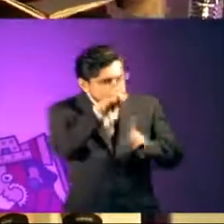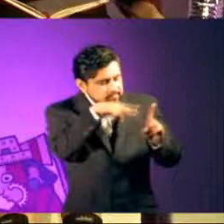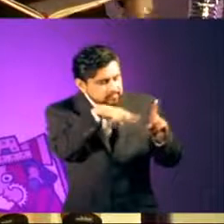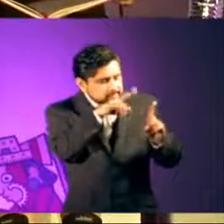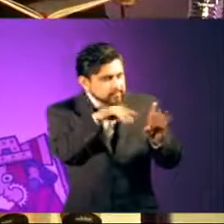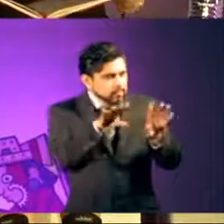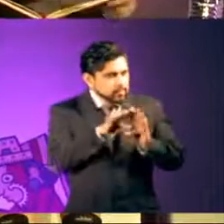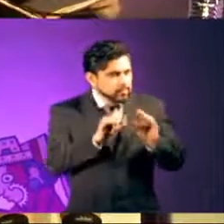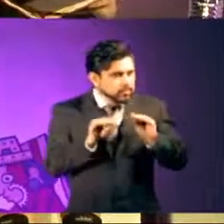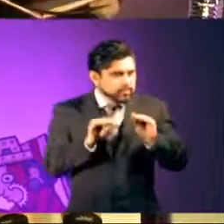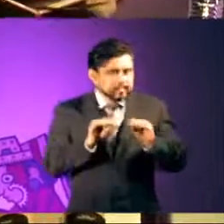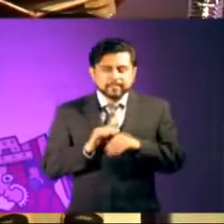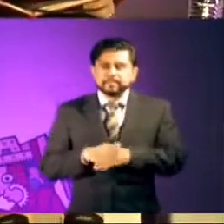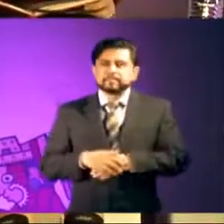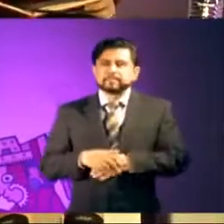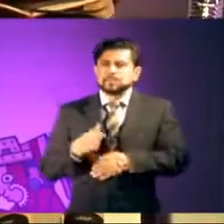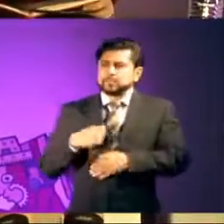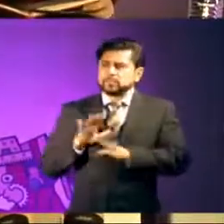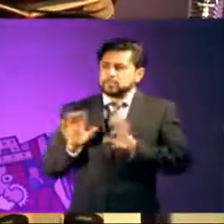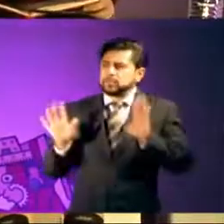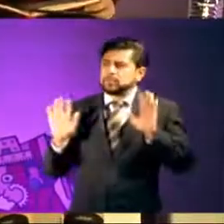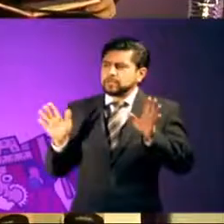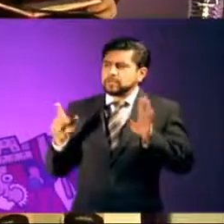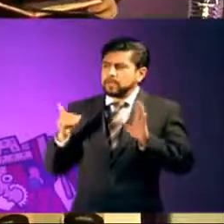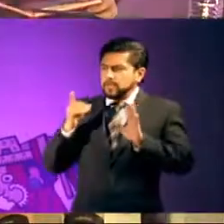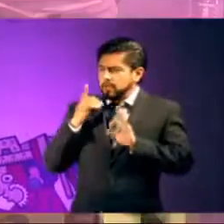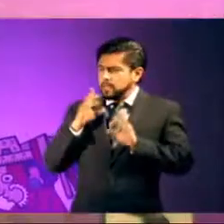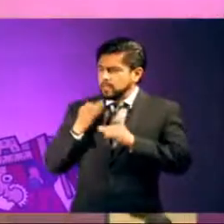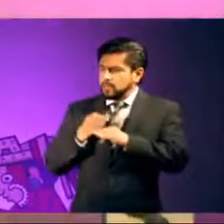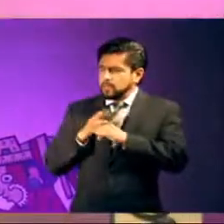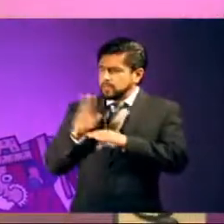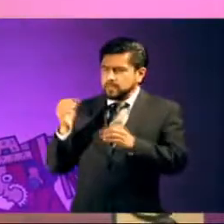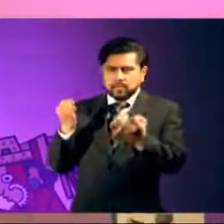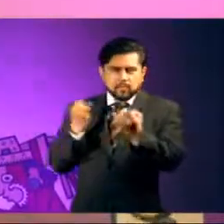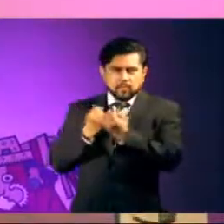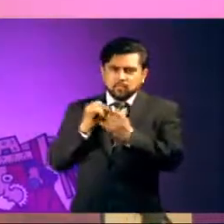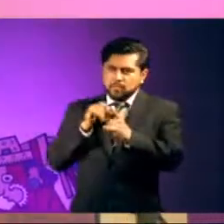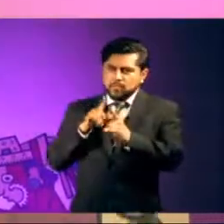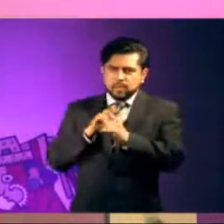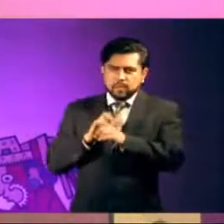yo ya soy aol y todo y nea en ese momento